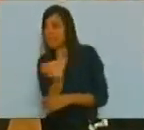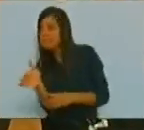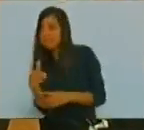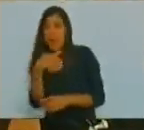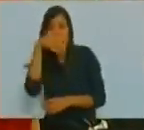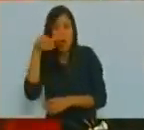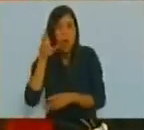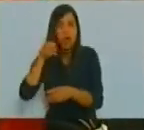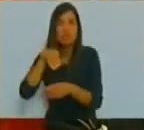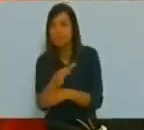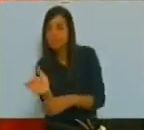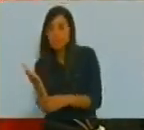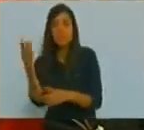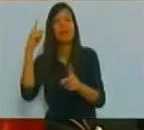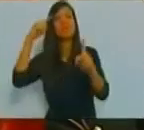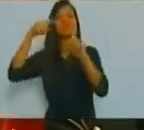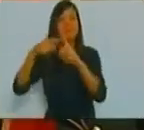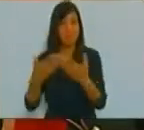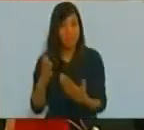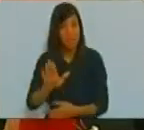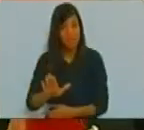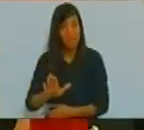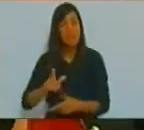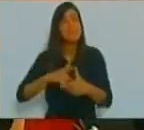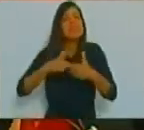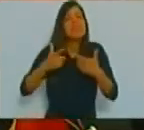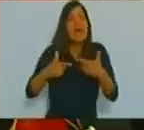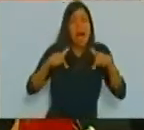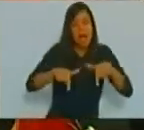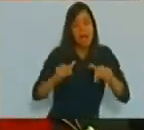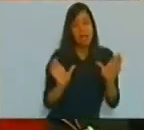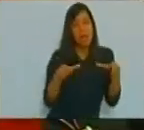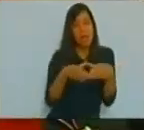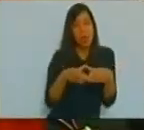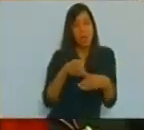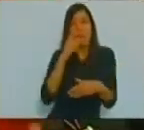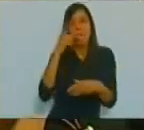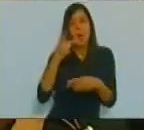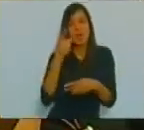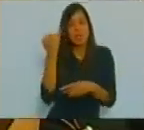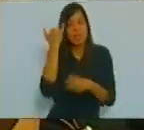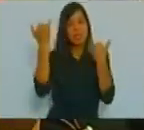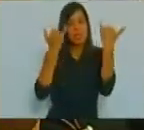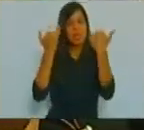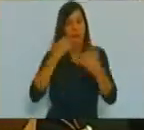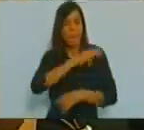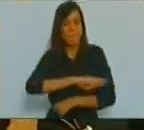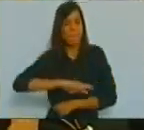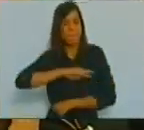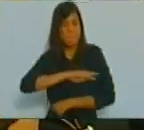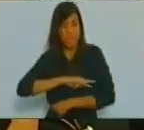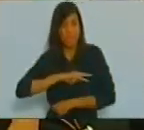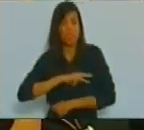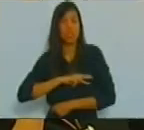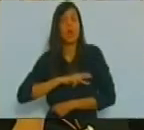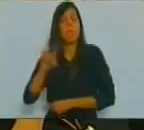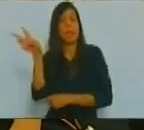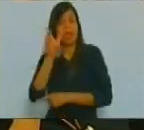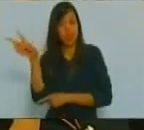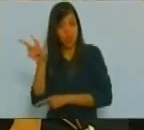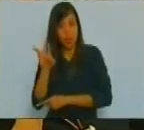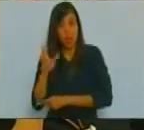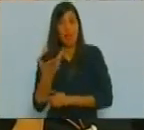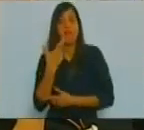la importancia de las políticas contempladas en la gran misión a toda vida venezuela